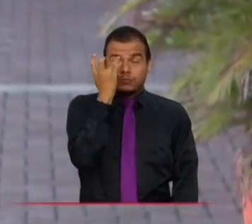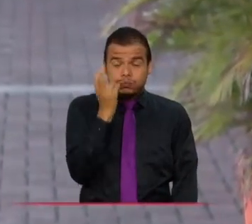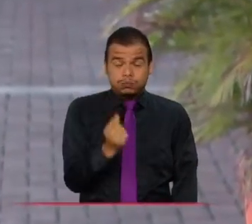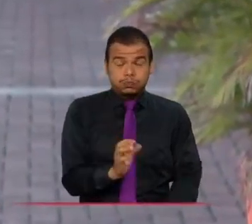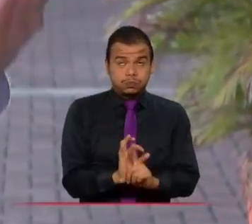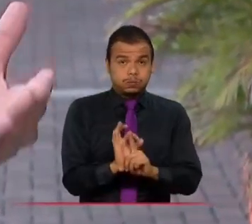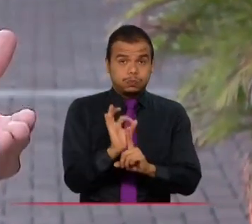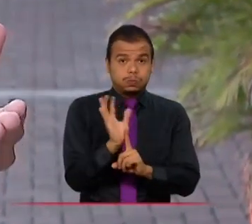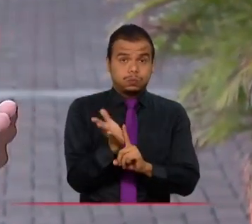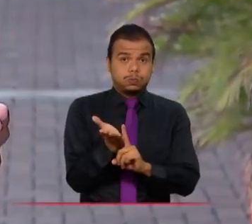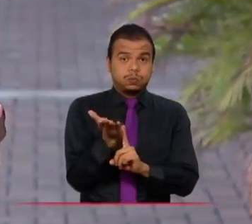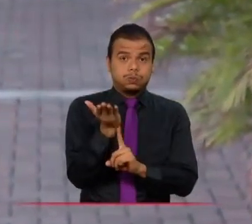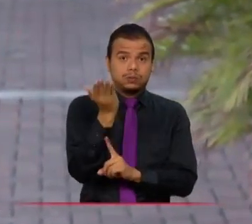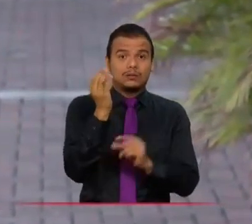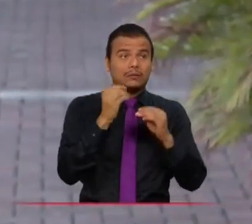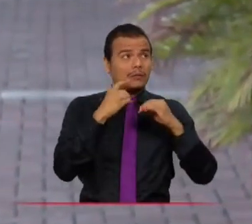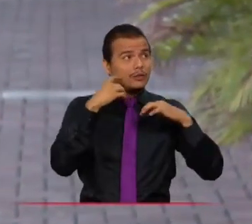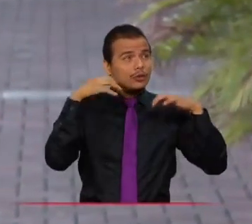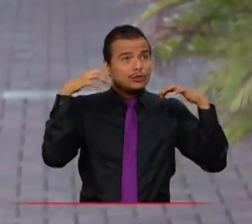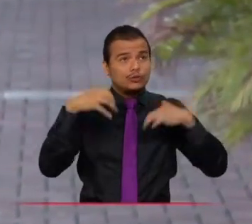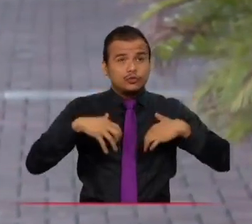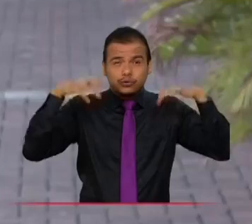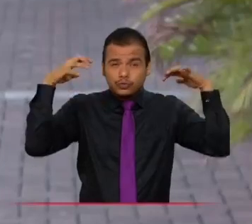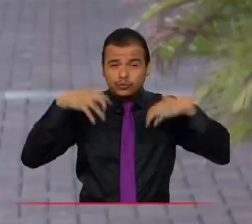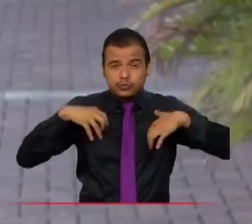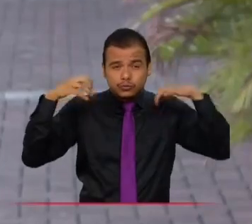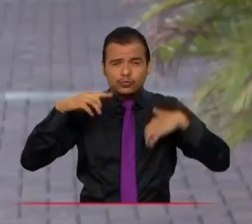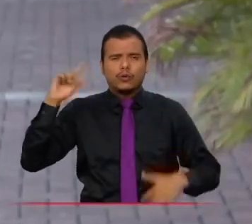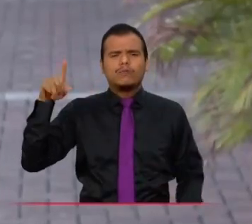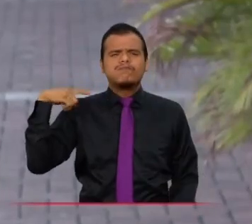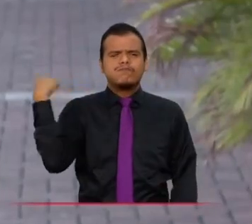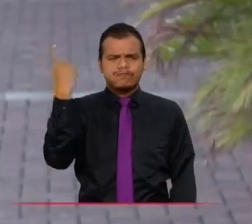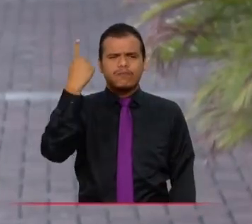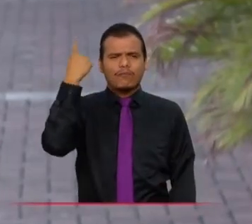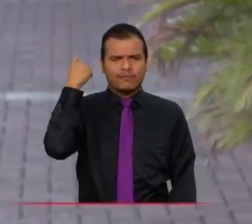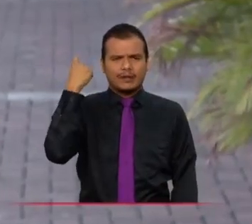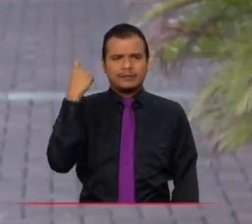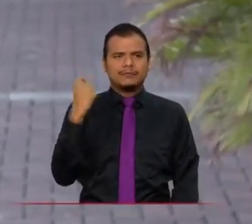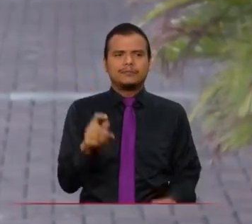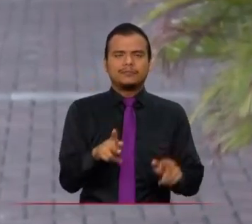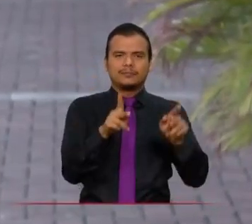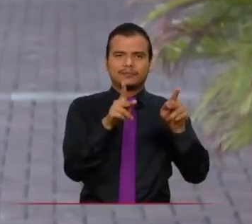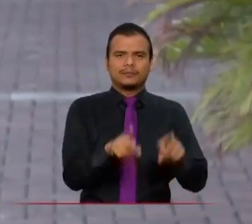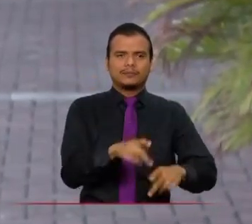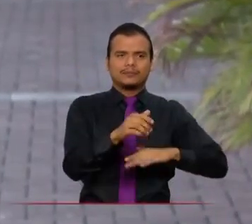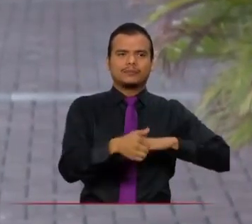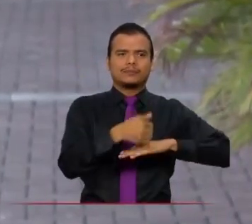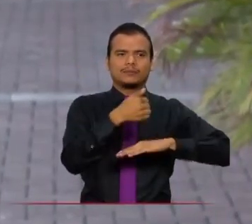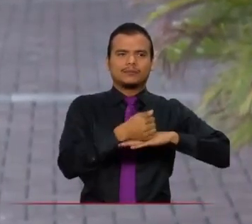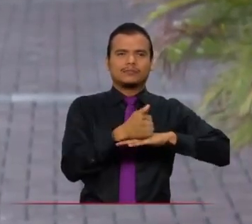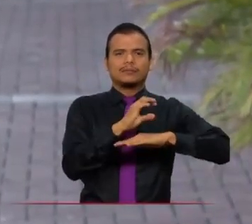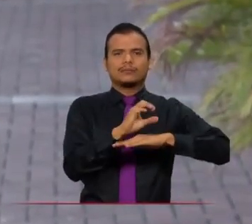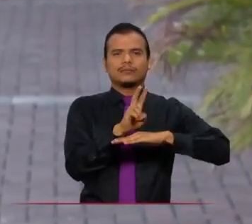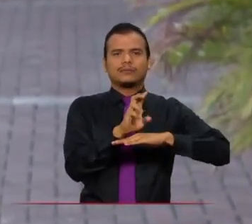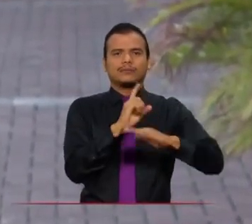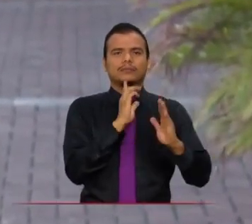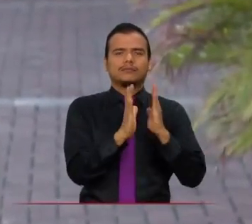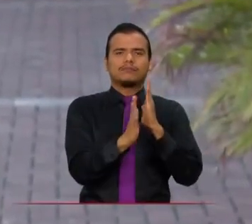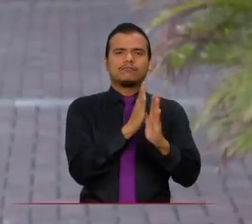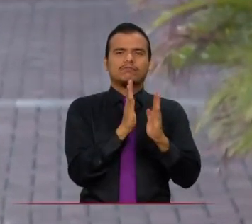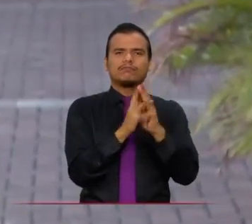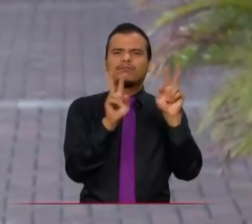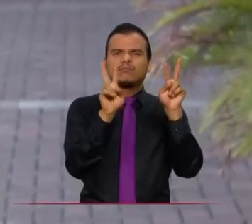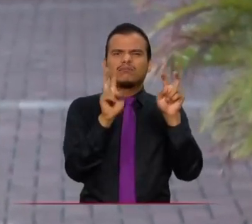la la temporada de lluvias no llega aún y escuchemos esta esta declaración que entrega el director de la corporación Autónoma Regional del Valle del